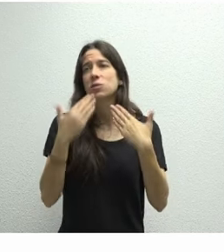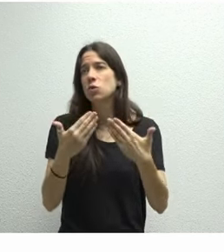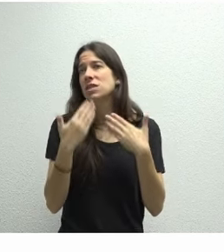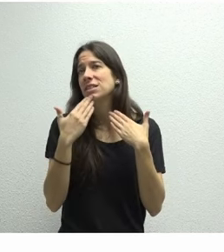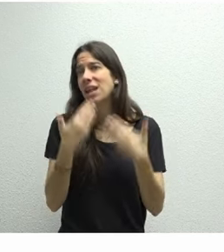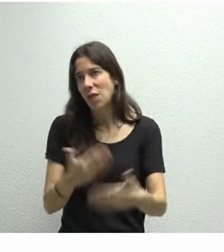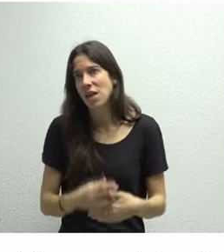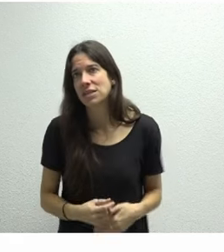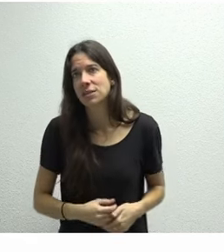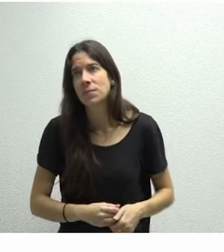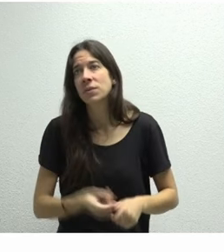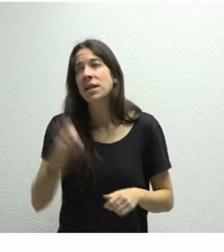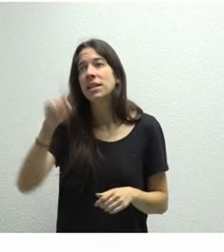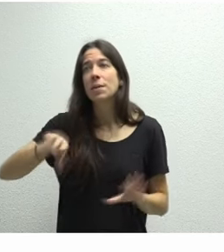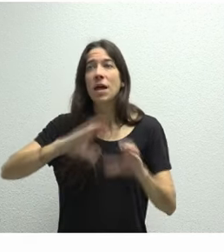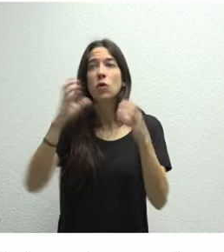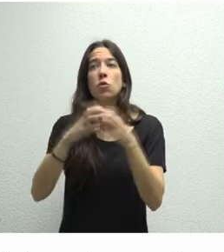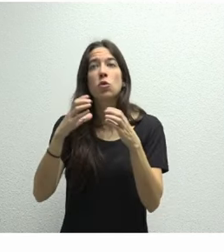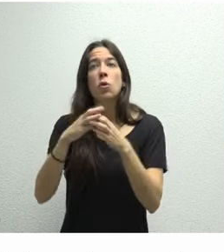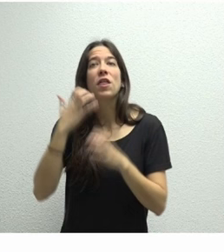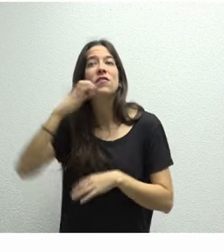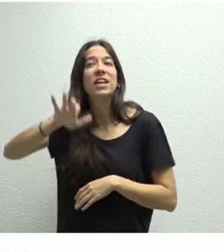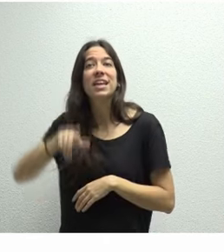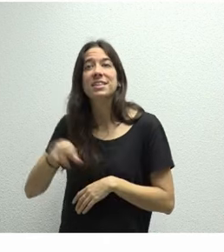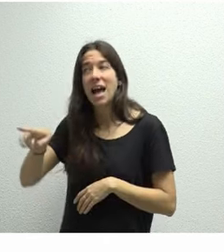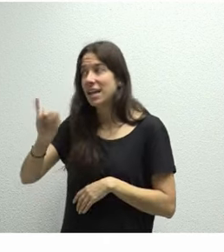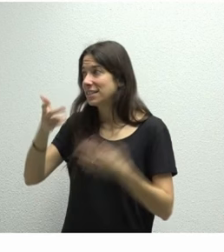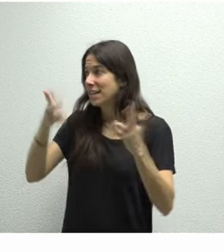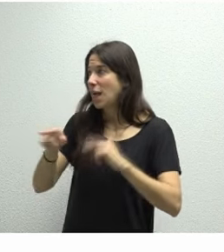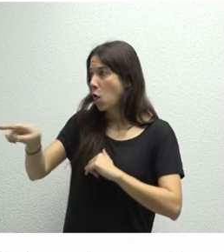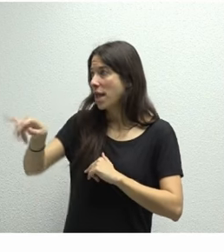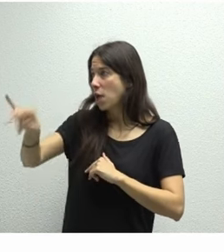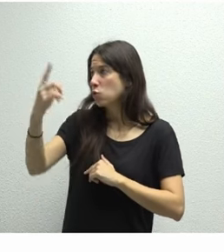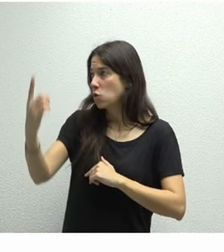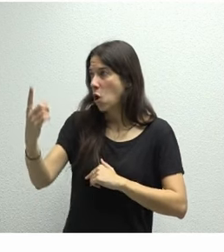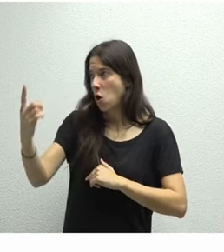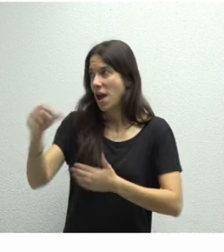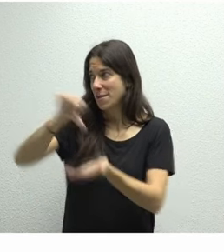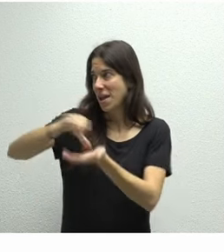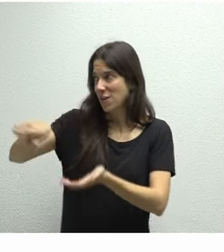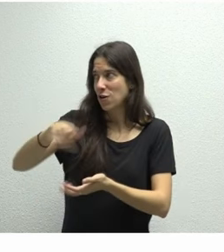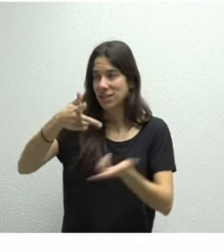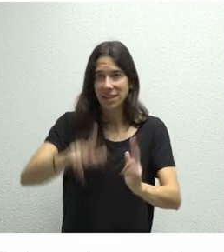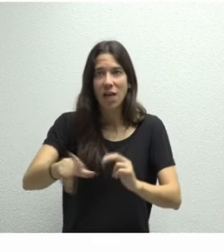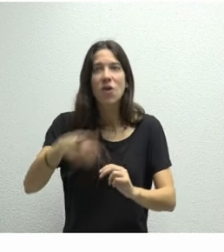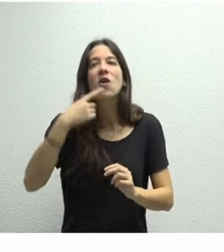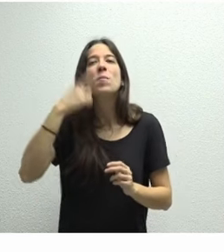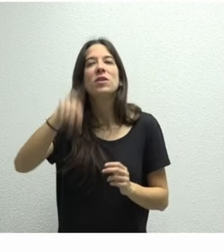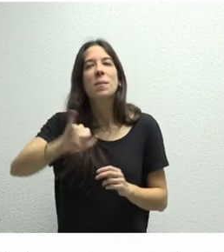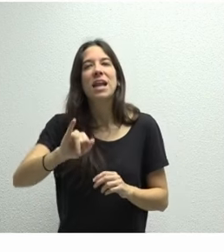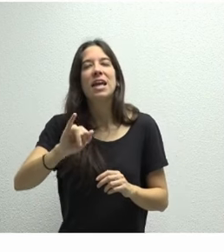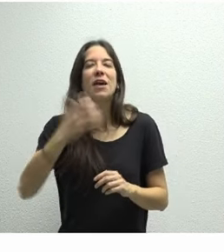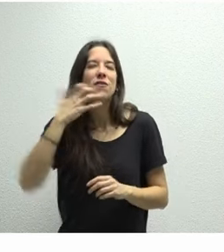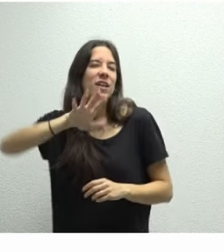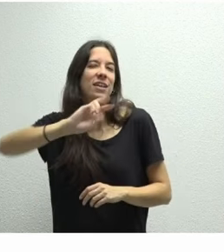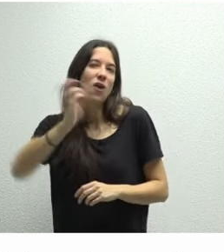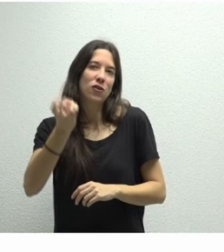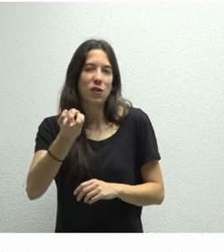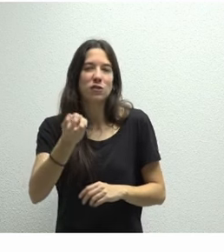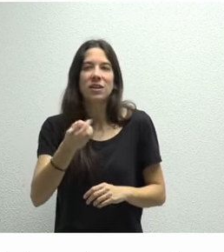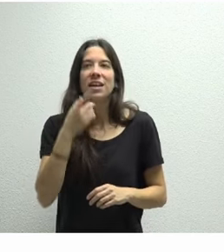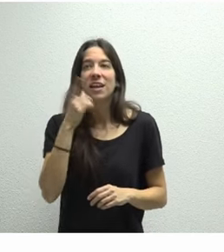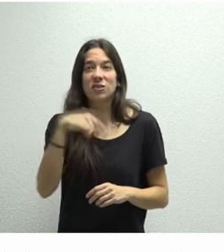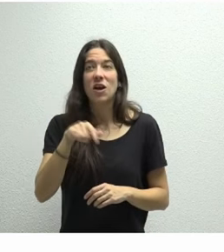luego hay un conjunto de frikis ahí tengo a uno no sentado en medio no pero hay más frikis que en fin que no que no